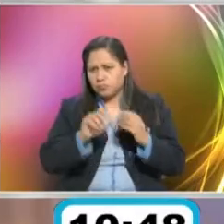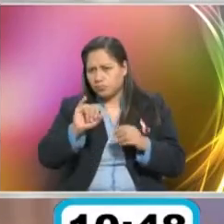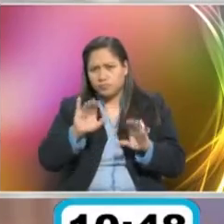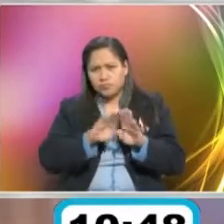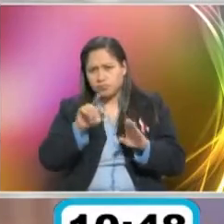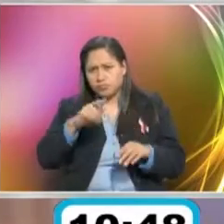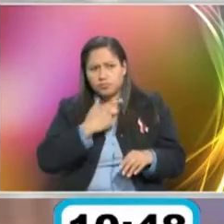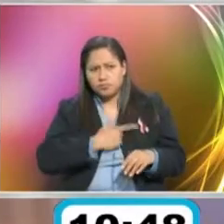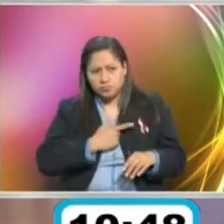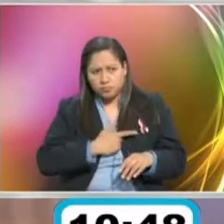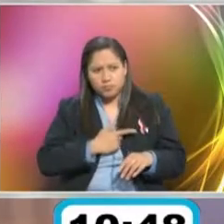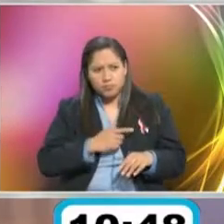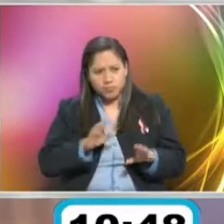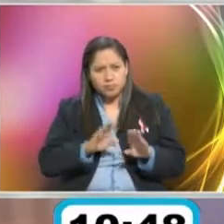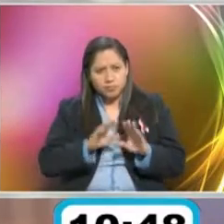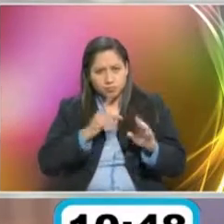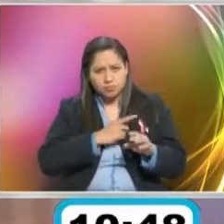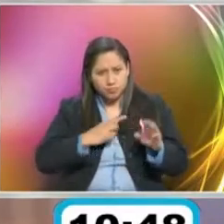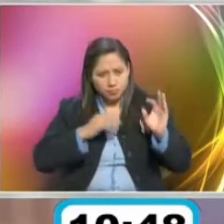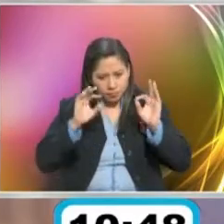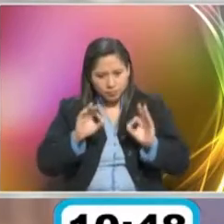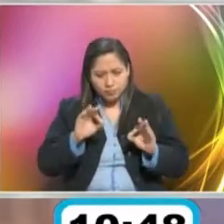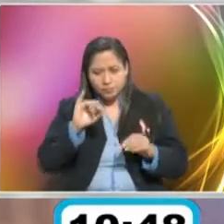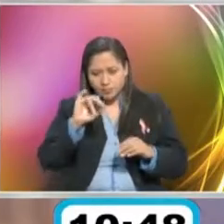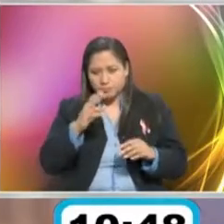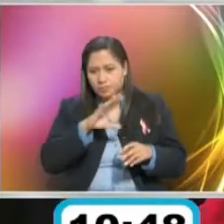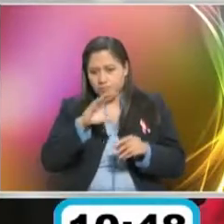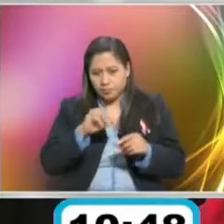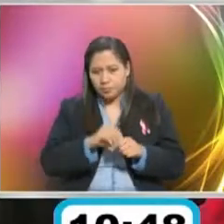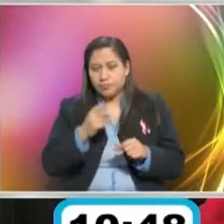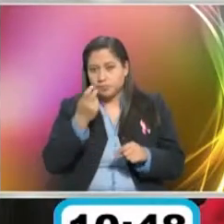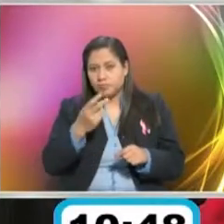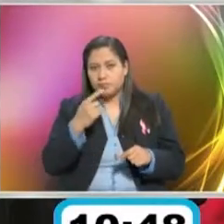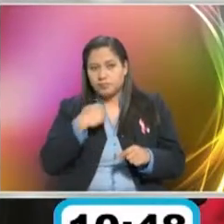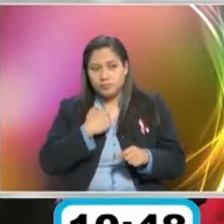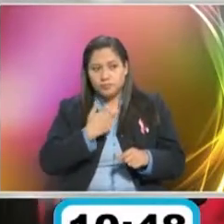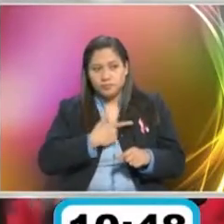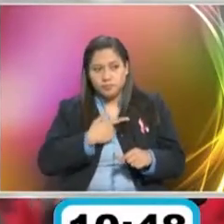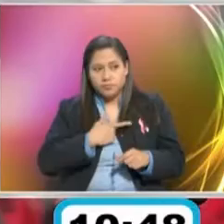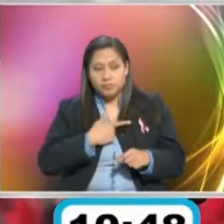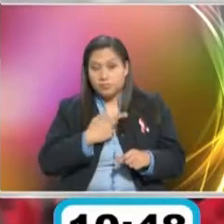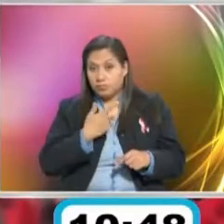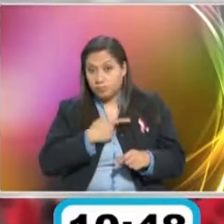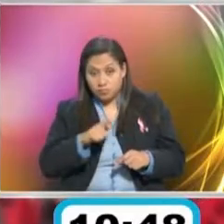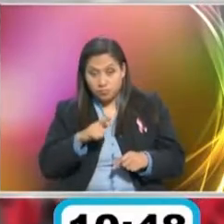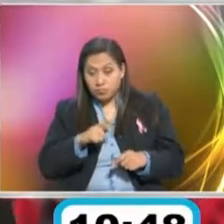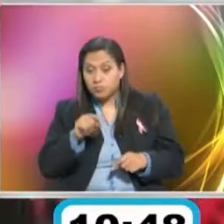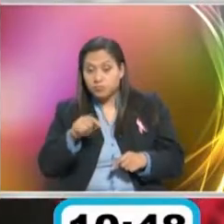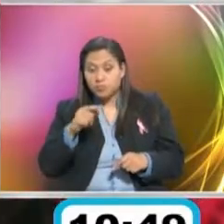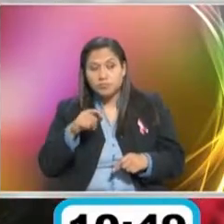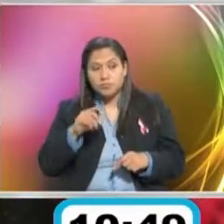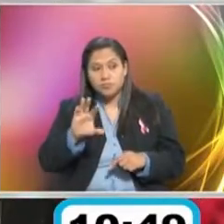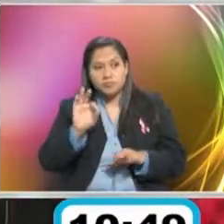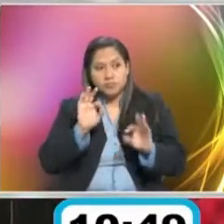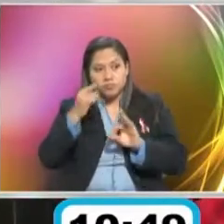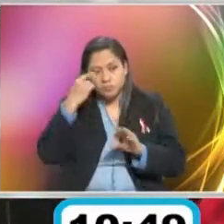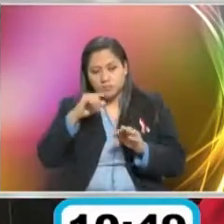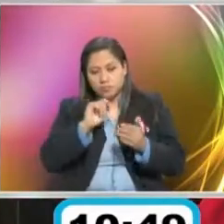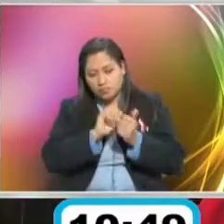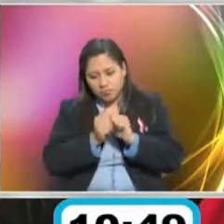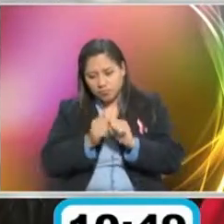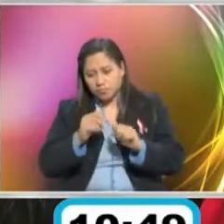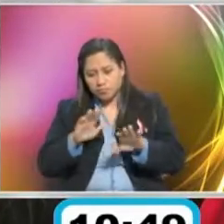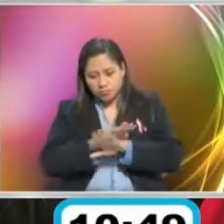Sí. como debe ser. Sí, totalmente. Hice lo que a mí me gustaba, lo que no me gustaba lo agarré para hacerlo como a mí me gustaba.